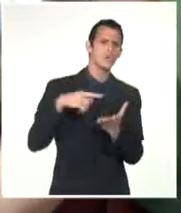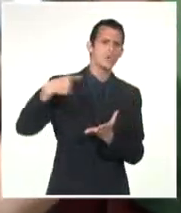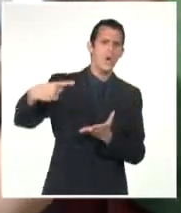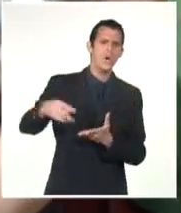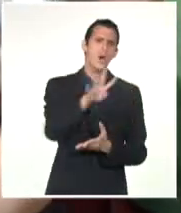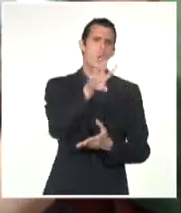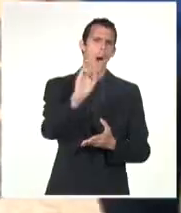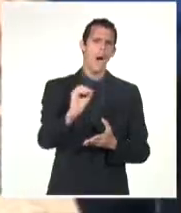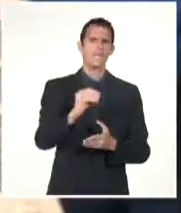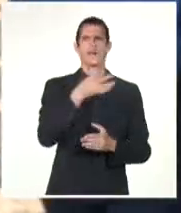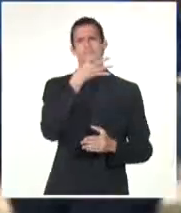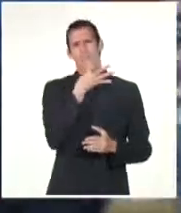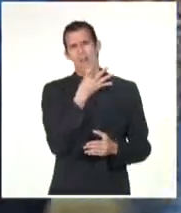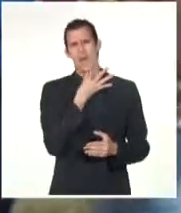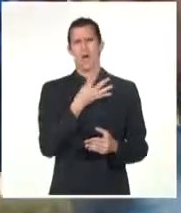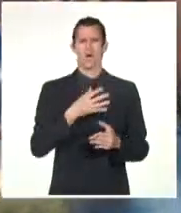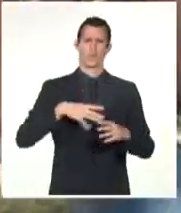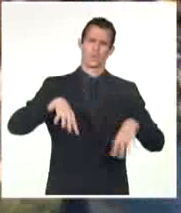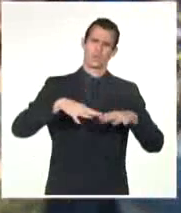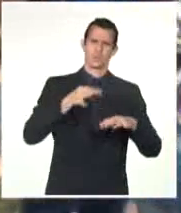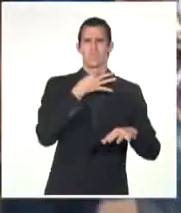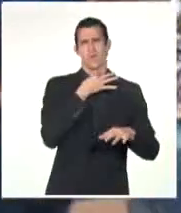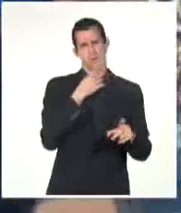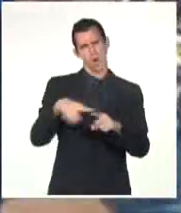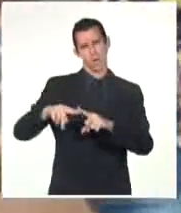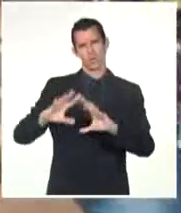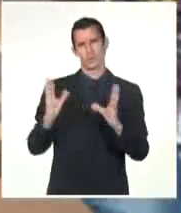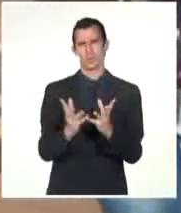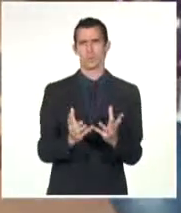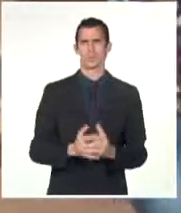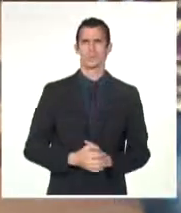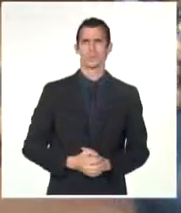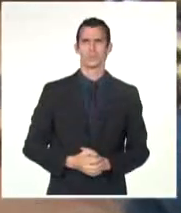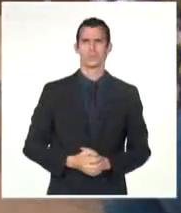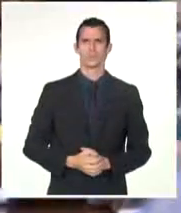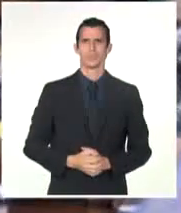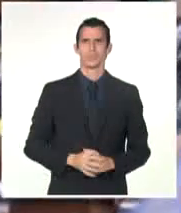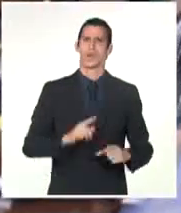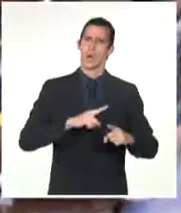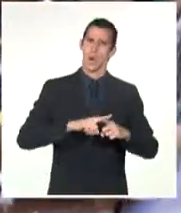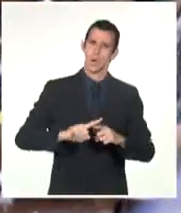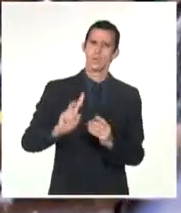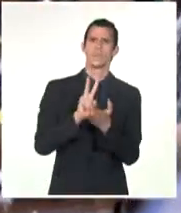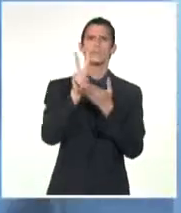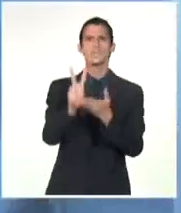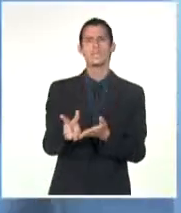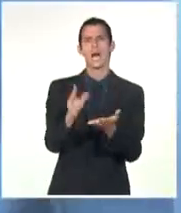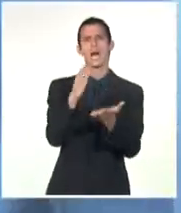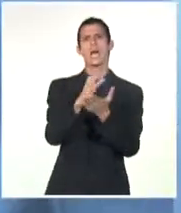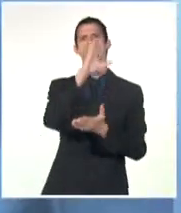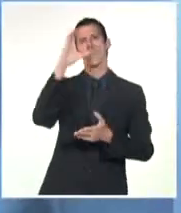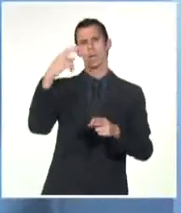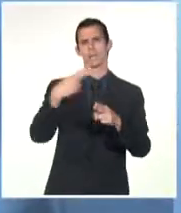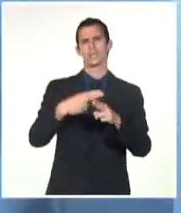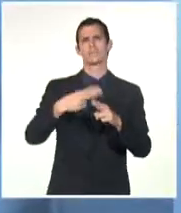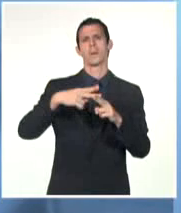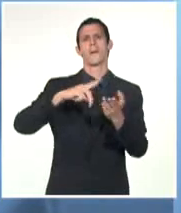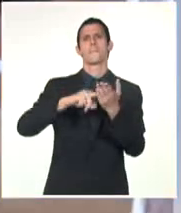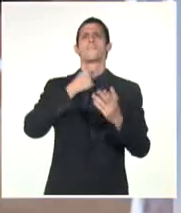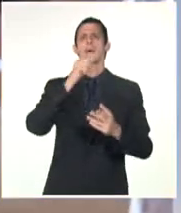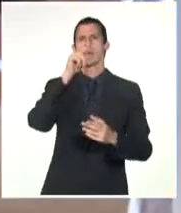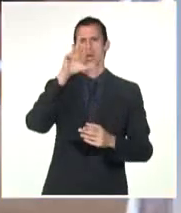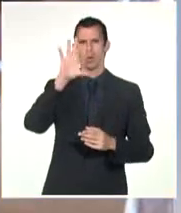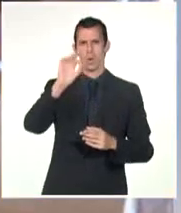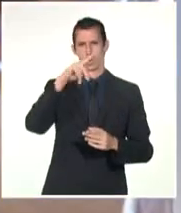en situación de vulnerabilidad la empresa comandante pero Soto Alba fue otro de los objetivos económicos visitados en las inversiones de crecimiento